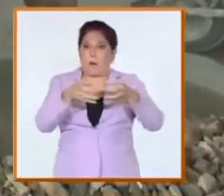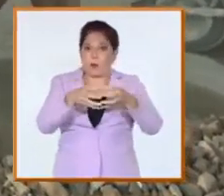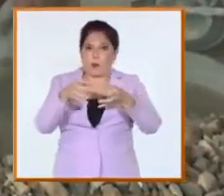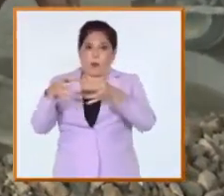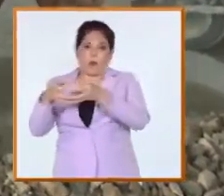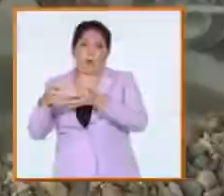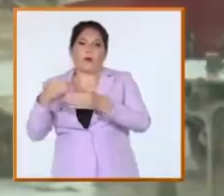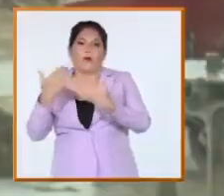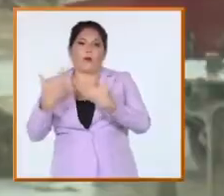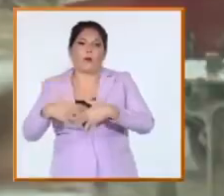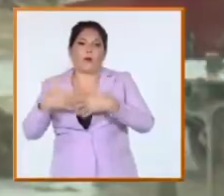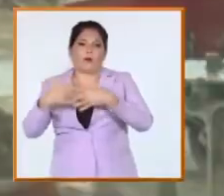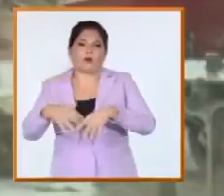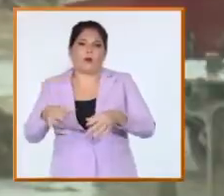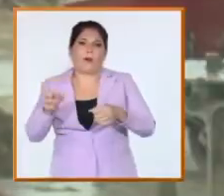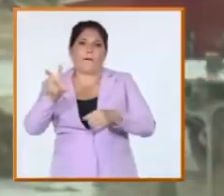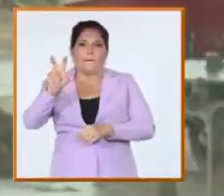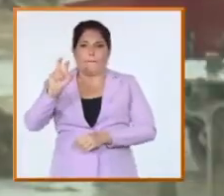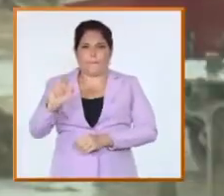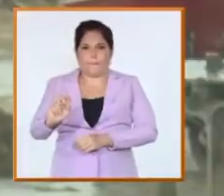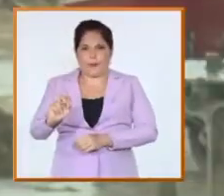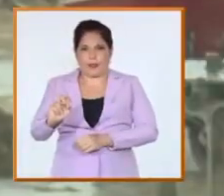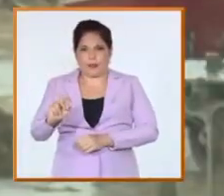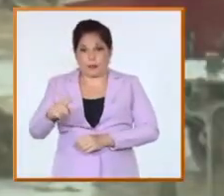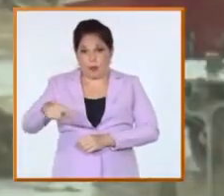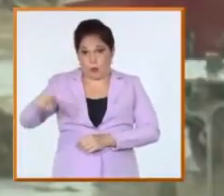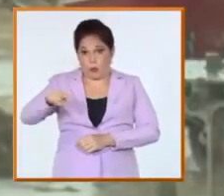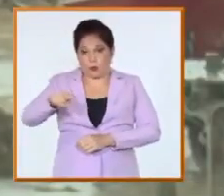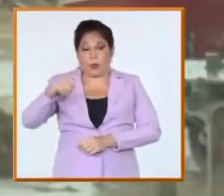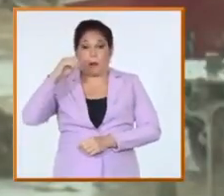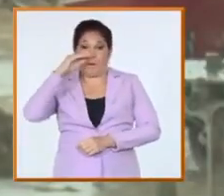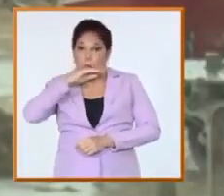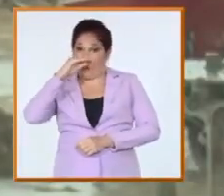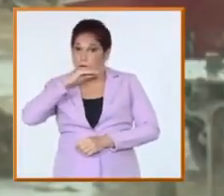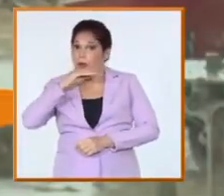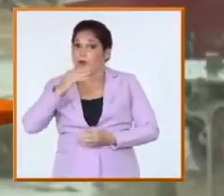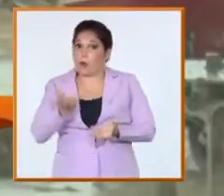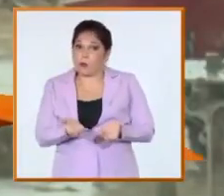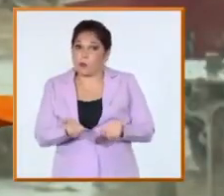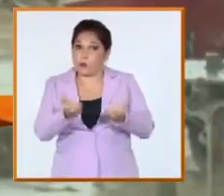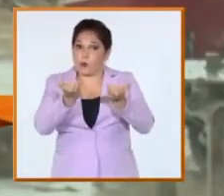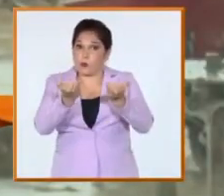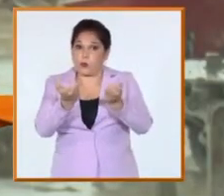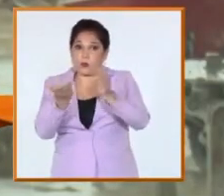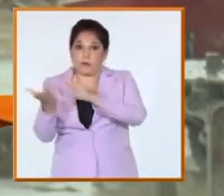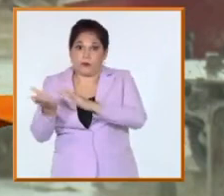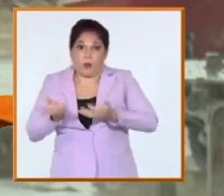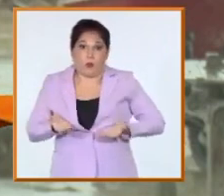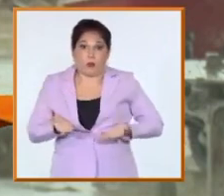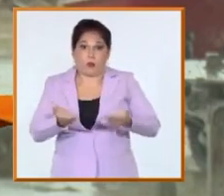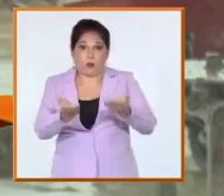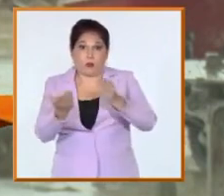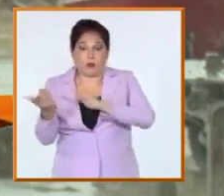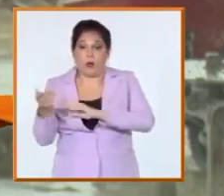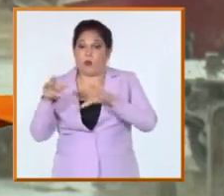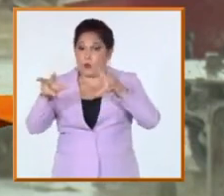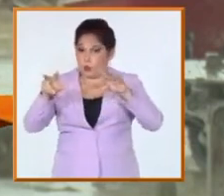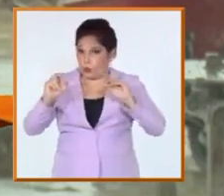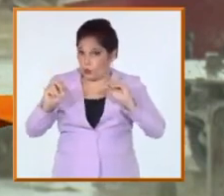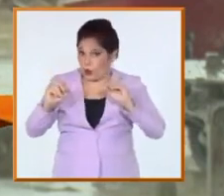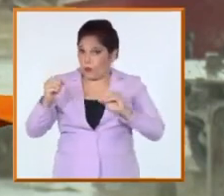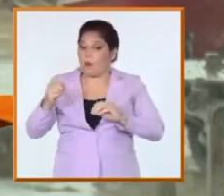20.000 industrias los equipos que ustedes Ven aquí son equipos modernos que no han ido muy bien porque humanizan muchísimo el trabajo y